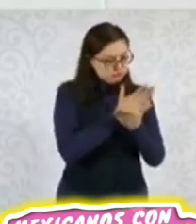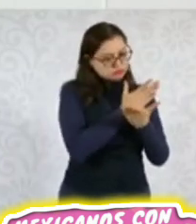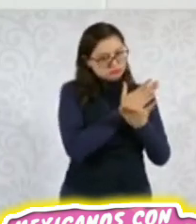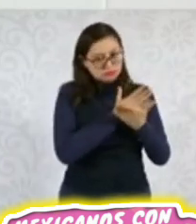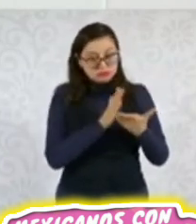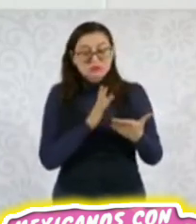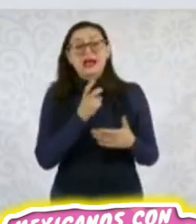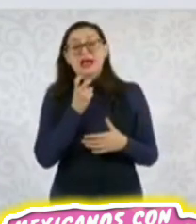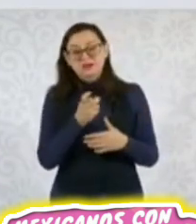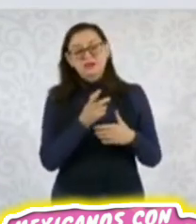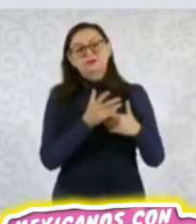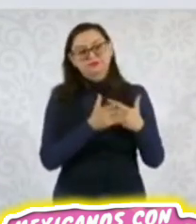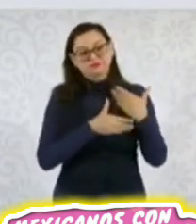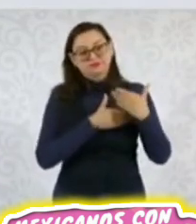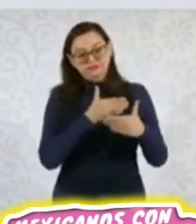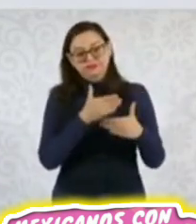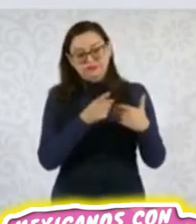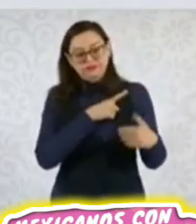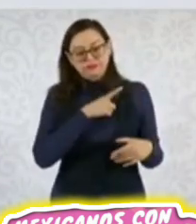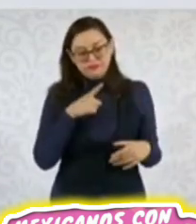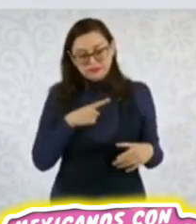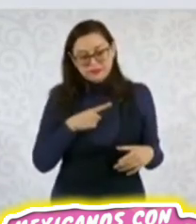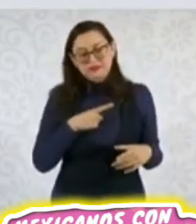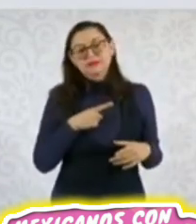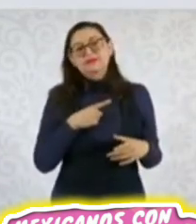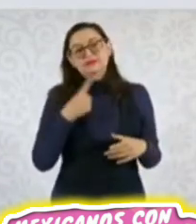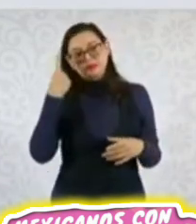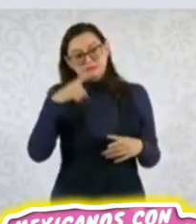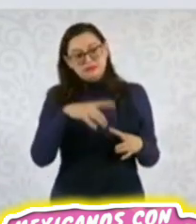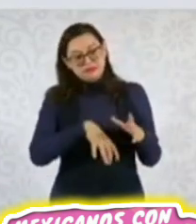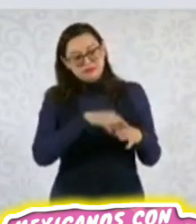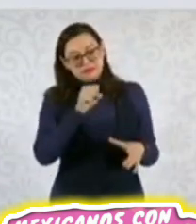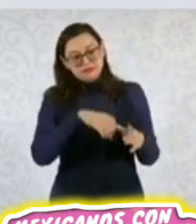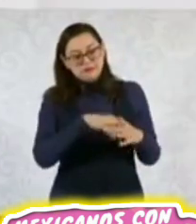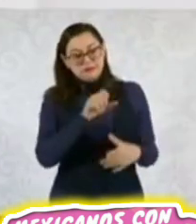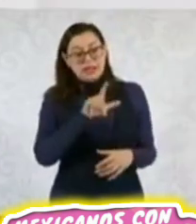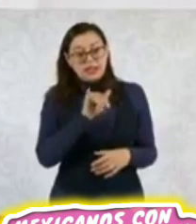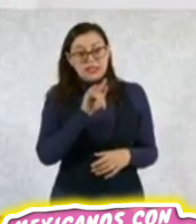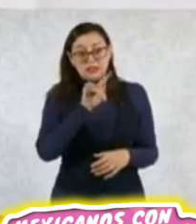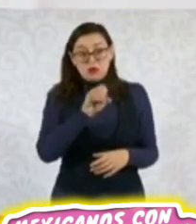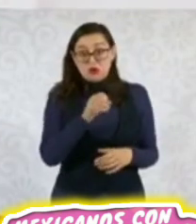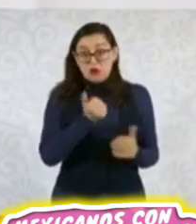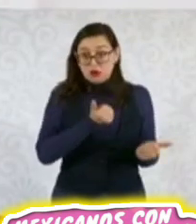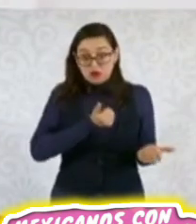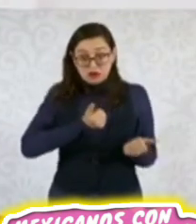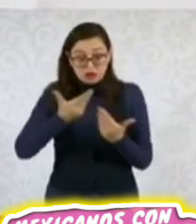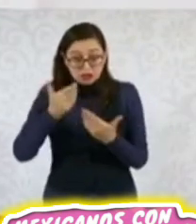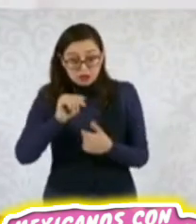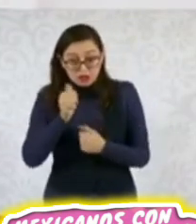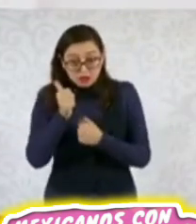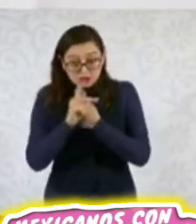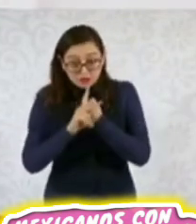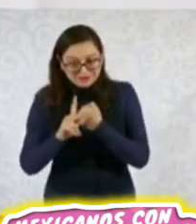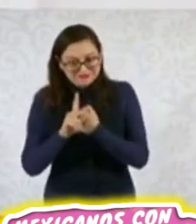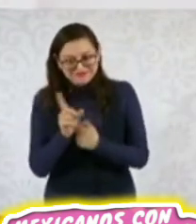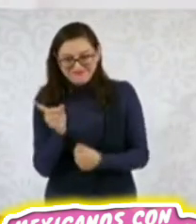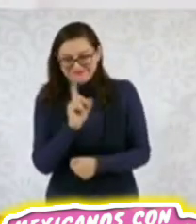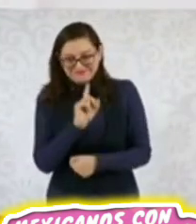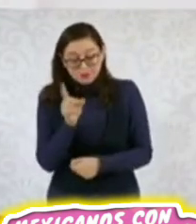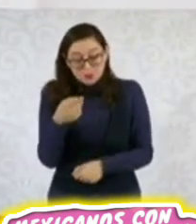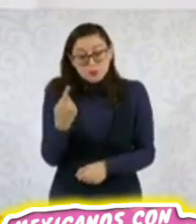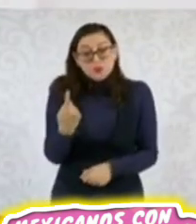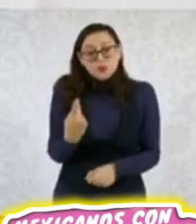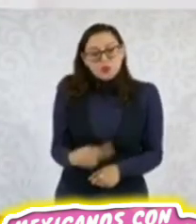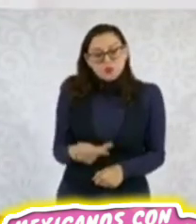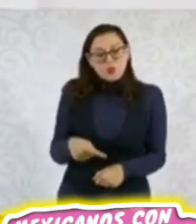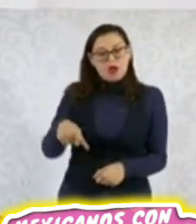lleve a la práctica para poder extraer litio y no exportarlo, sino que aquí mismo en México tengamos toda la